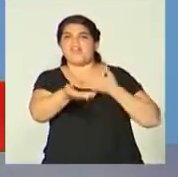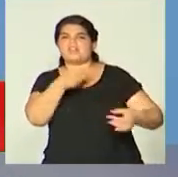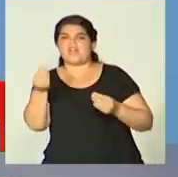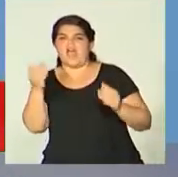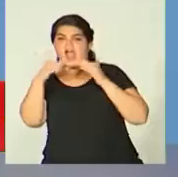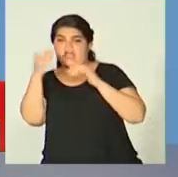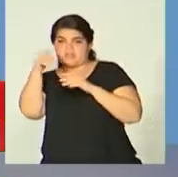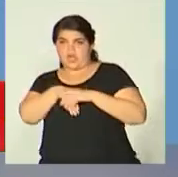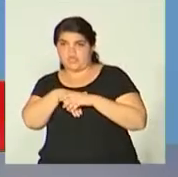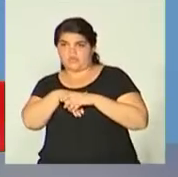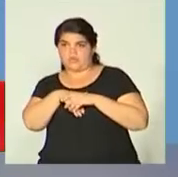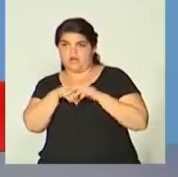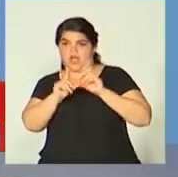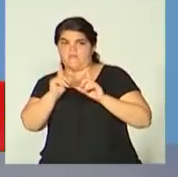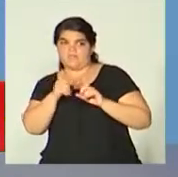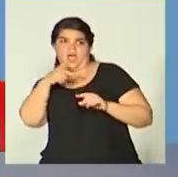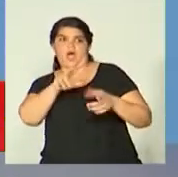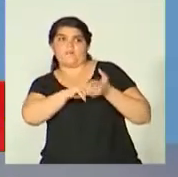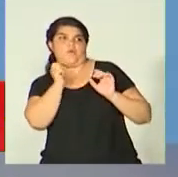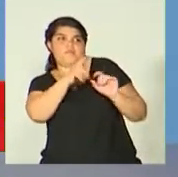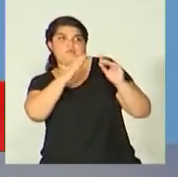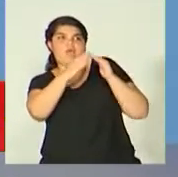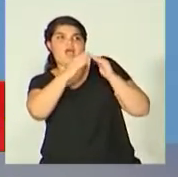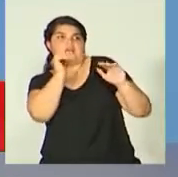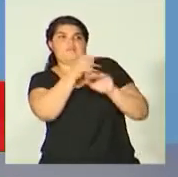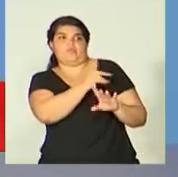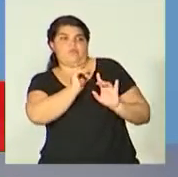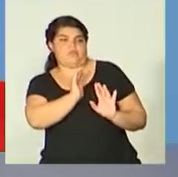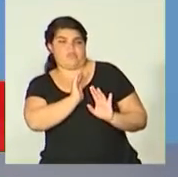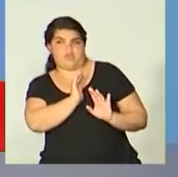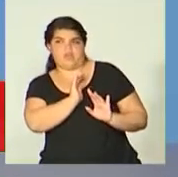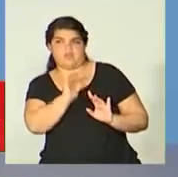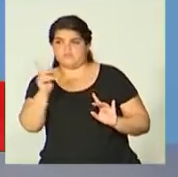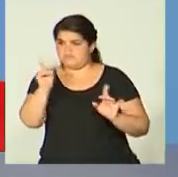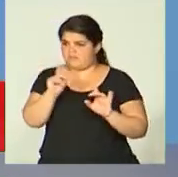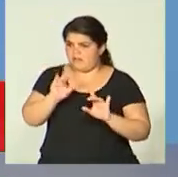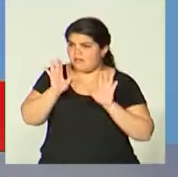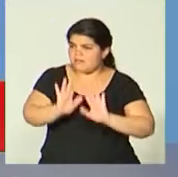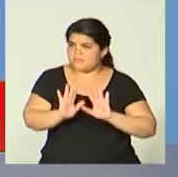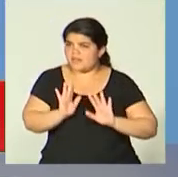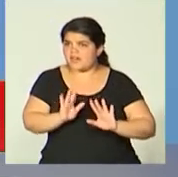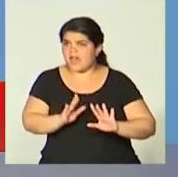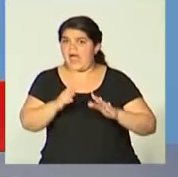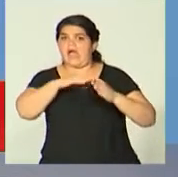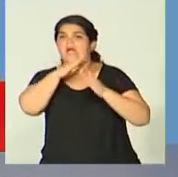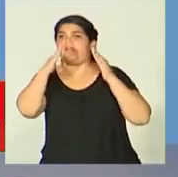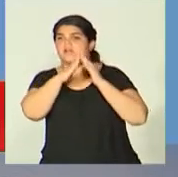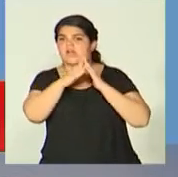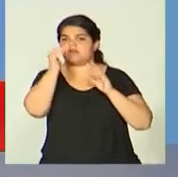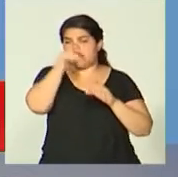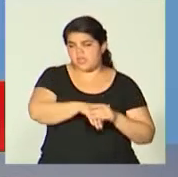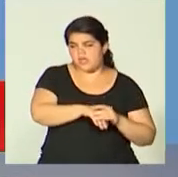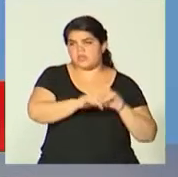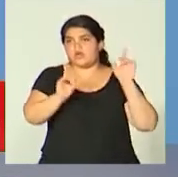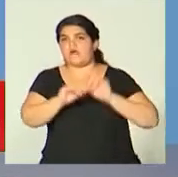mucho tiempo se hablaba como no nos metamos esto es un problema que pasa hacia adentro no no la violencia de las mujeres sucede en la casa y fuera de la casa